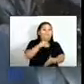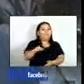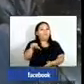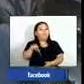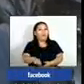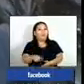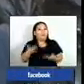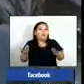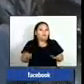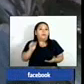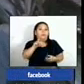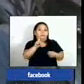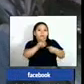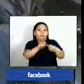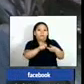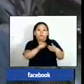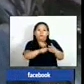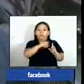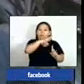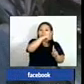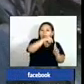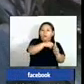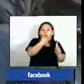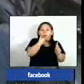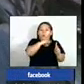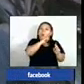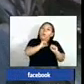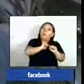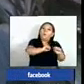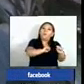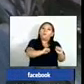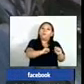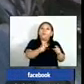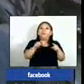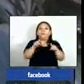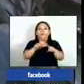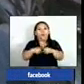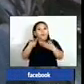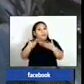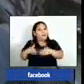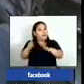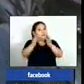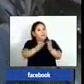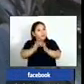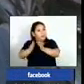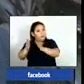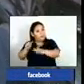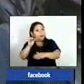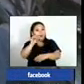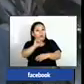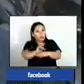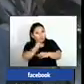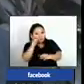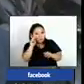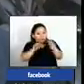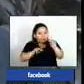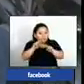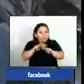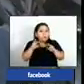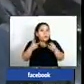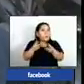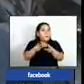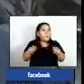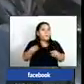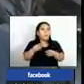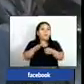esa particularidad de generar complicaciones y generar letalidades. Sin embargo, las acciones que se han tomado han limitado la cantidad de casos. Y yo creo que